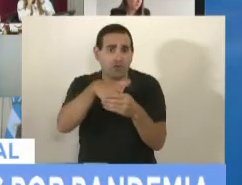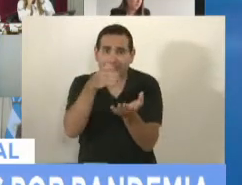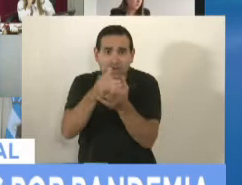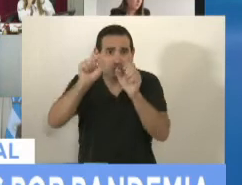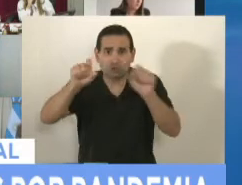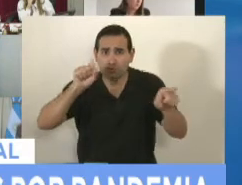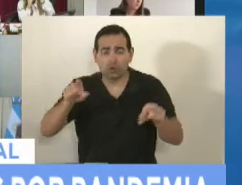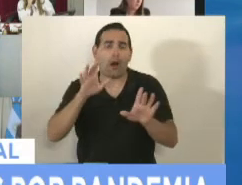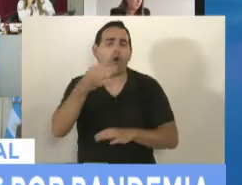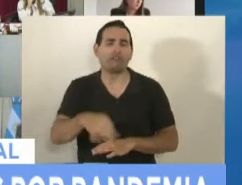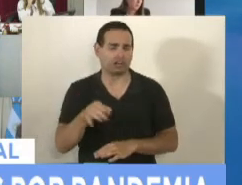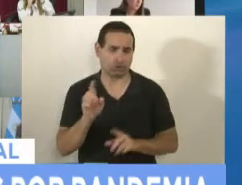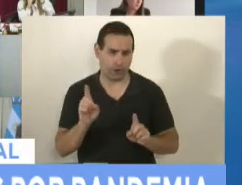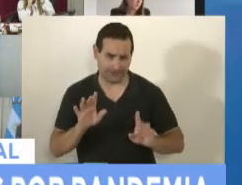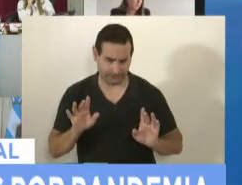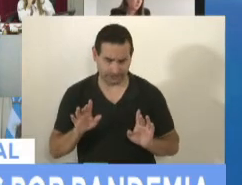no obligatoria.